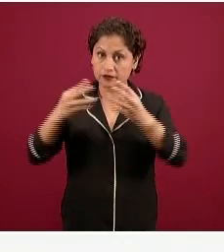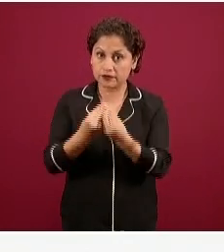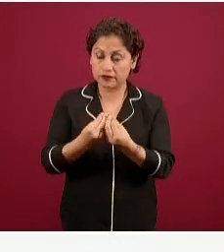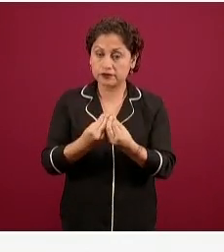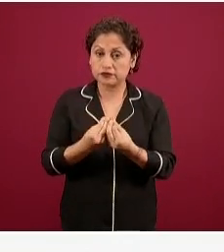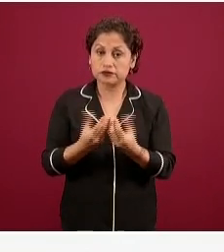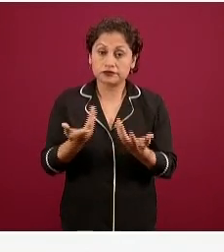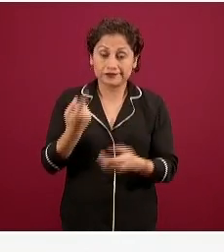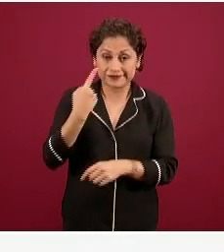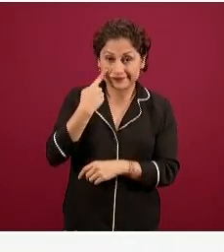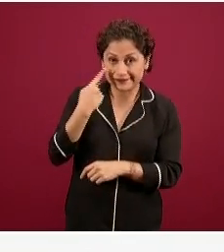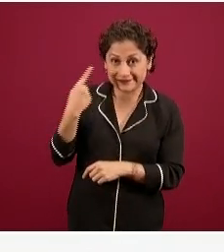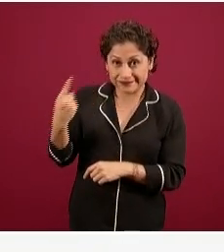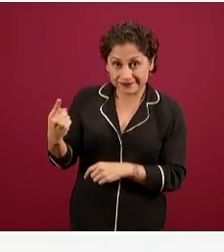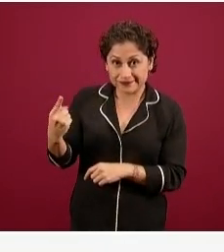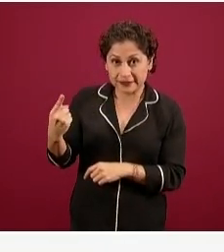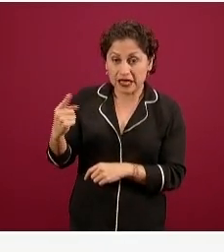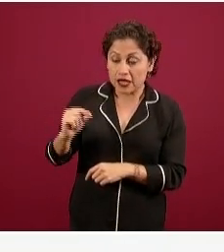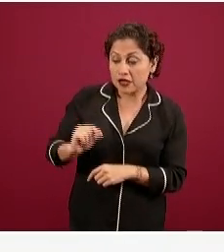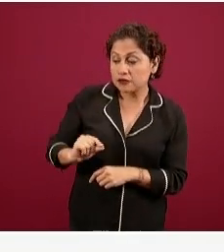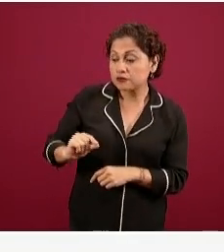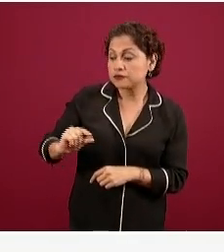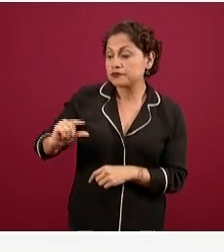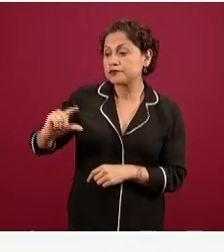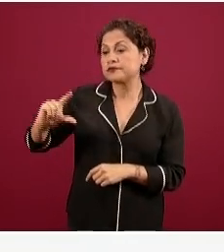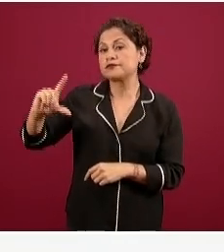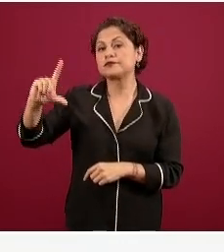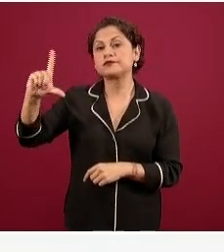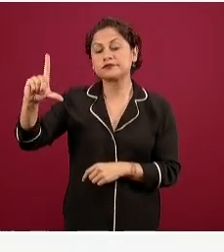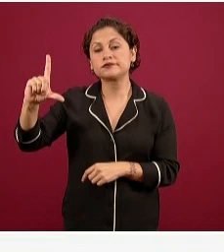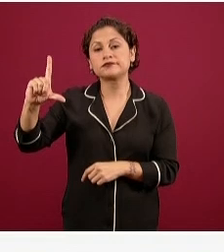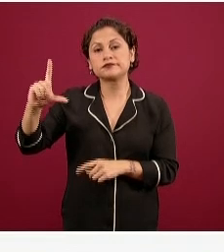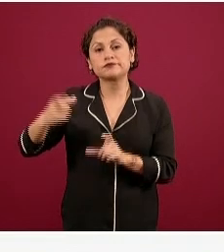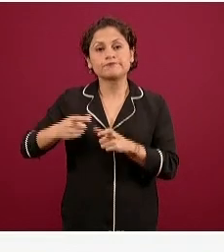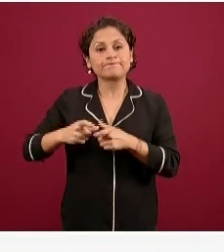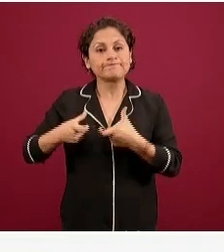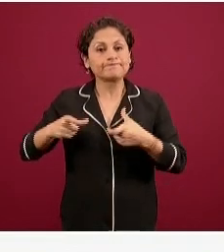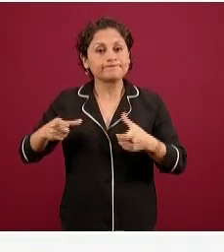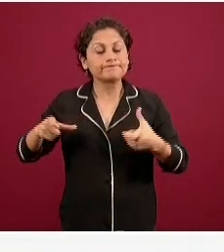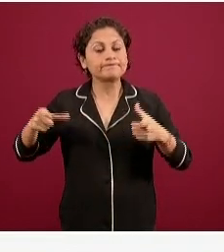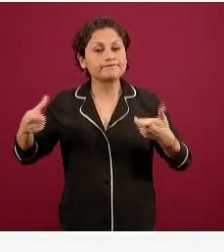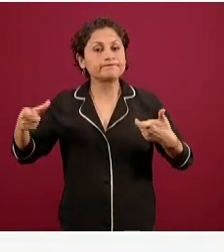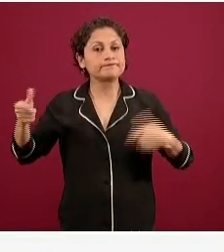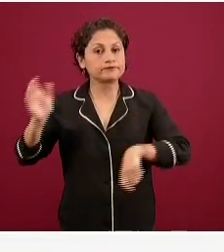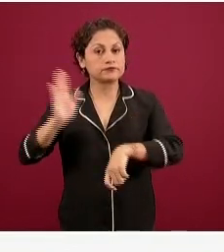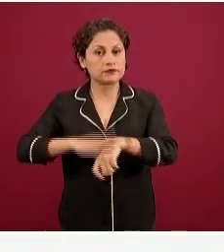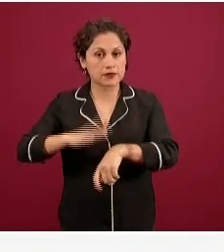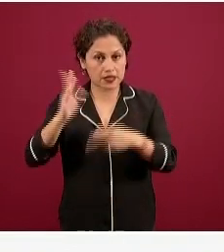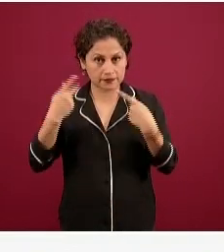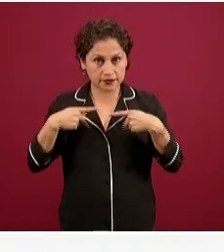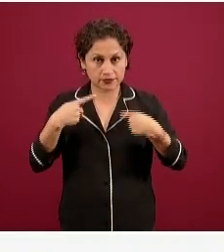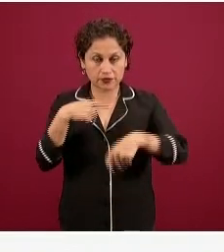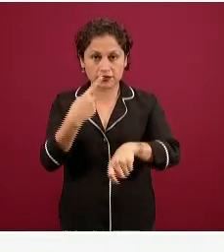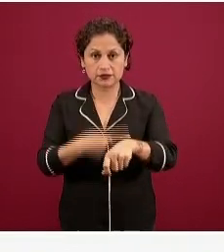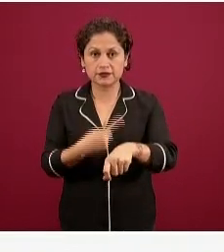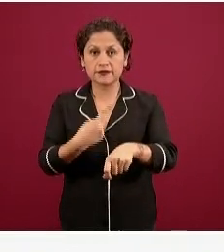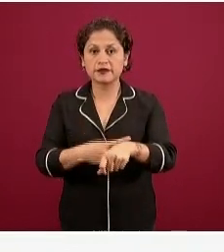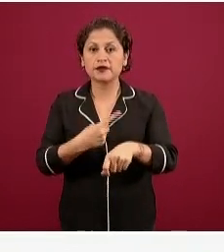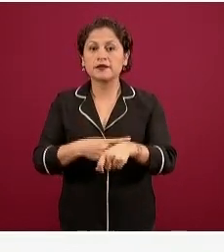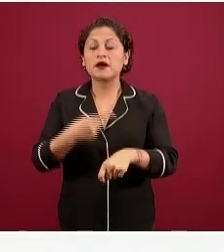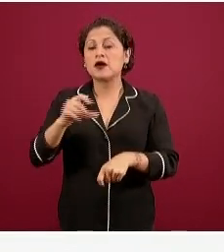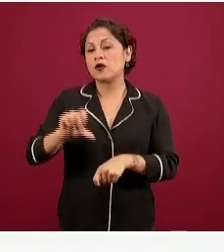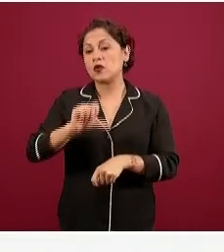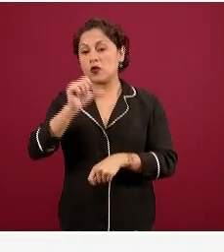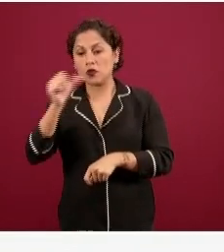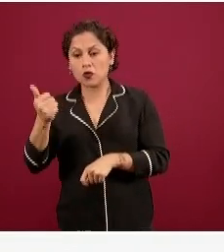pues continúa acrecentándose y acumulándose la cantidad de casos, Y en la parte inferior vemos la carga incidente, es